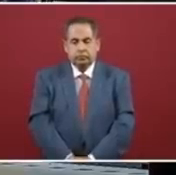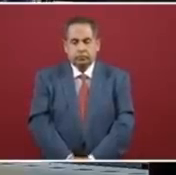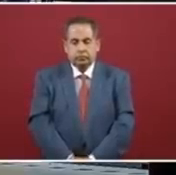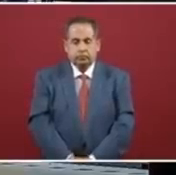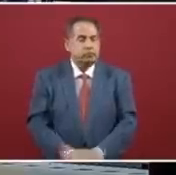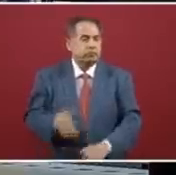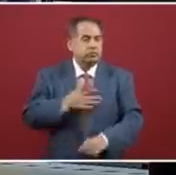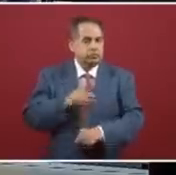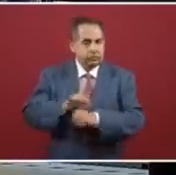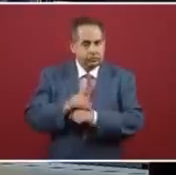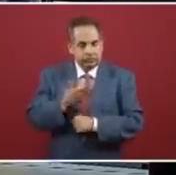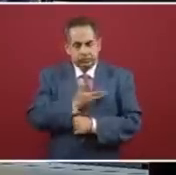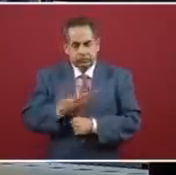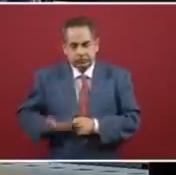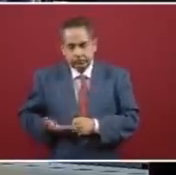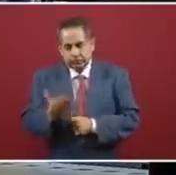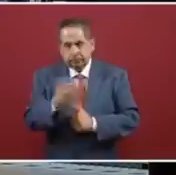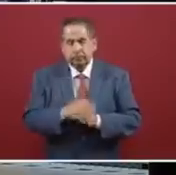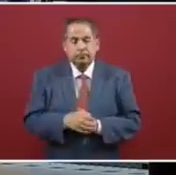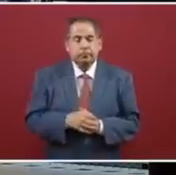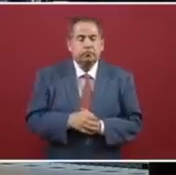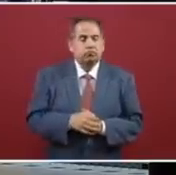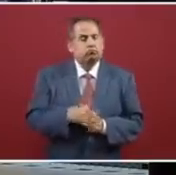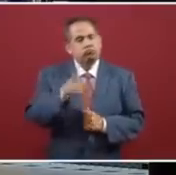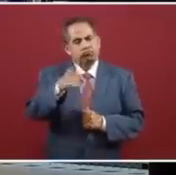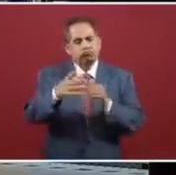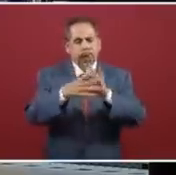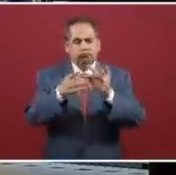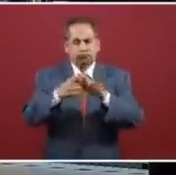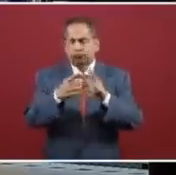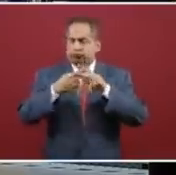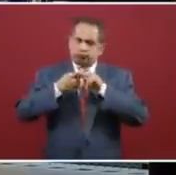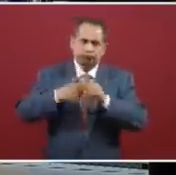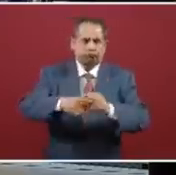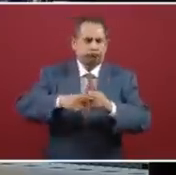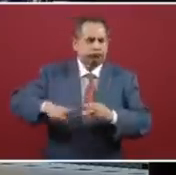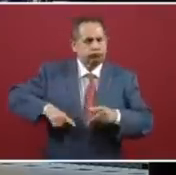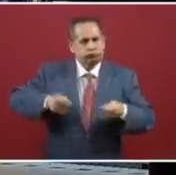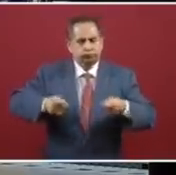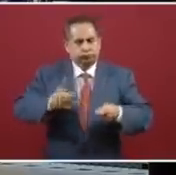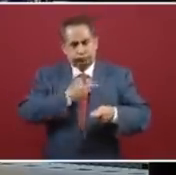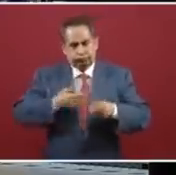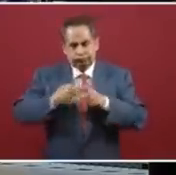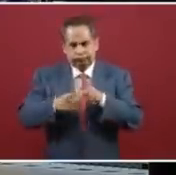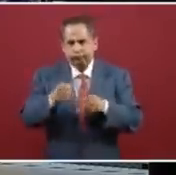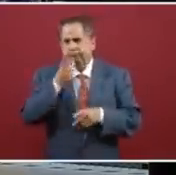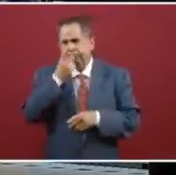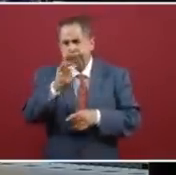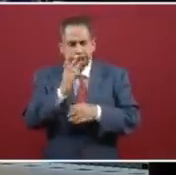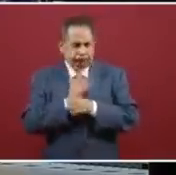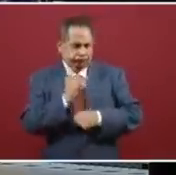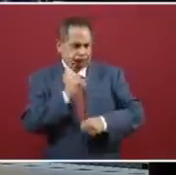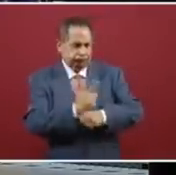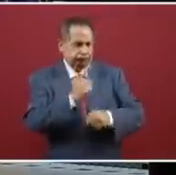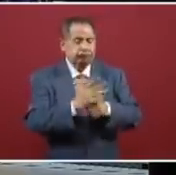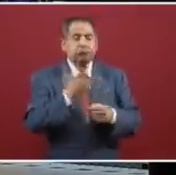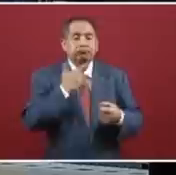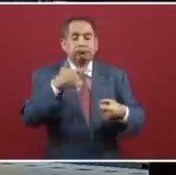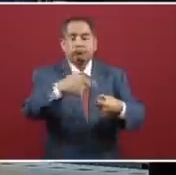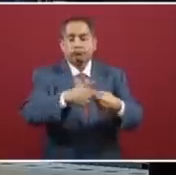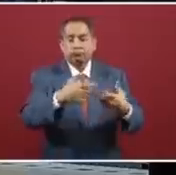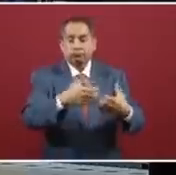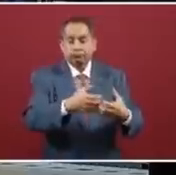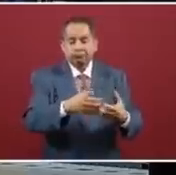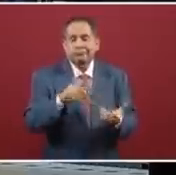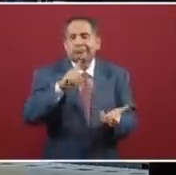buenos días presidente usted ha hablado desde el inicio de su administración de que se ha detectado guau chico en el